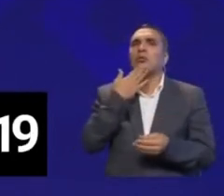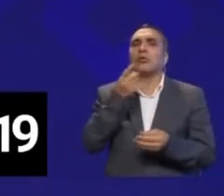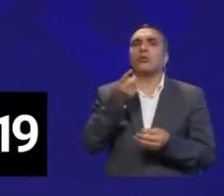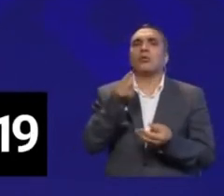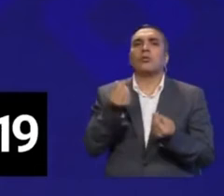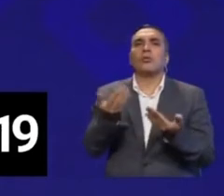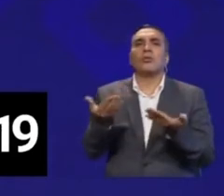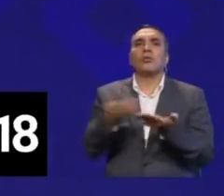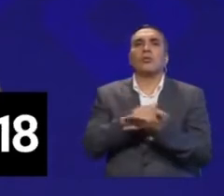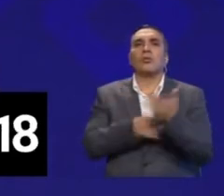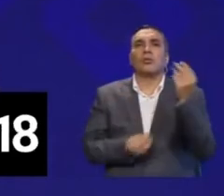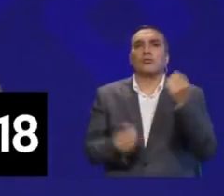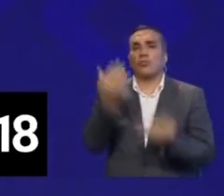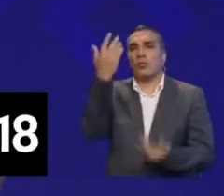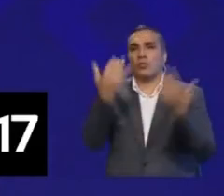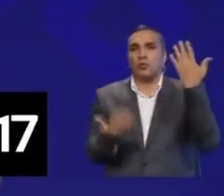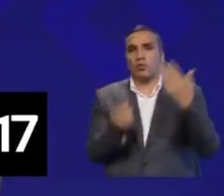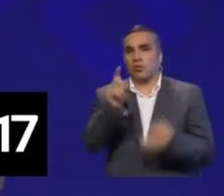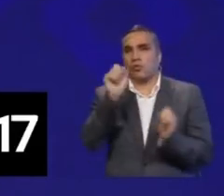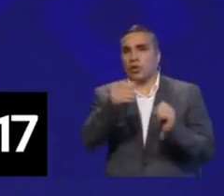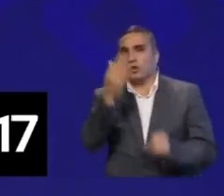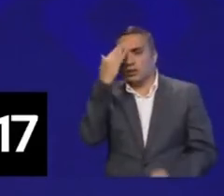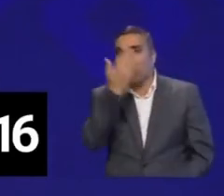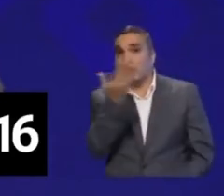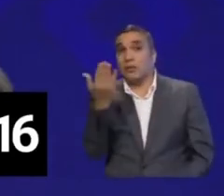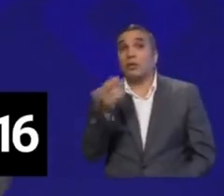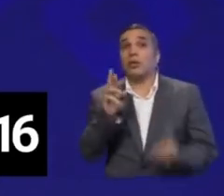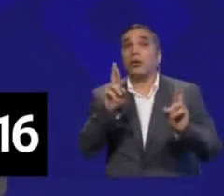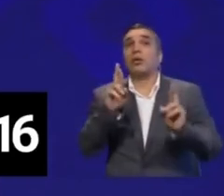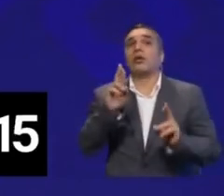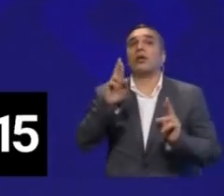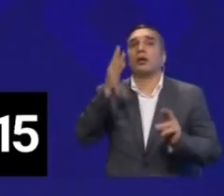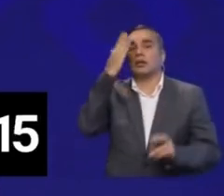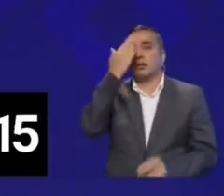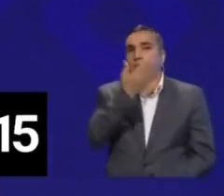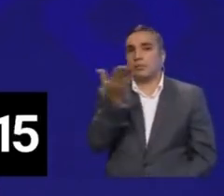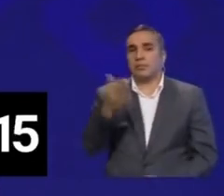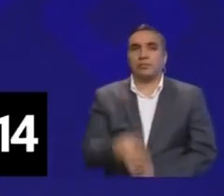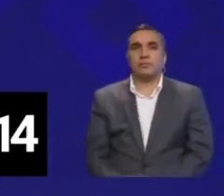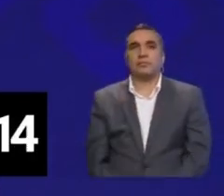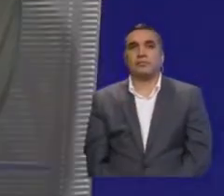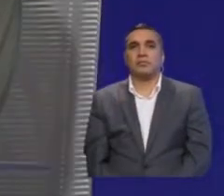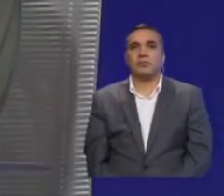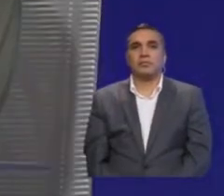el dinero de la refinería. A ver si usted lo sabe. Esperemos que lo sepa.